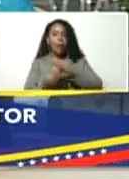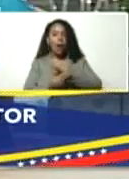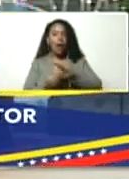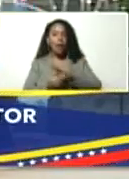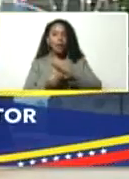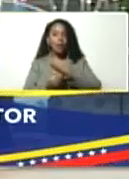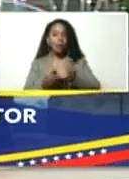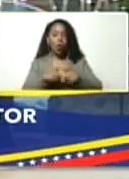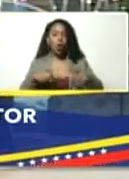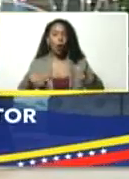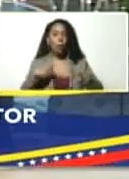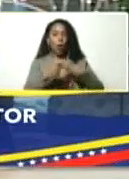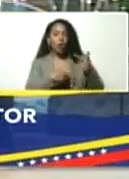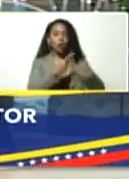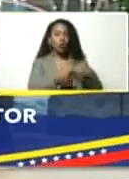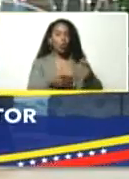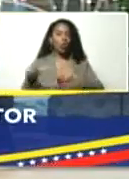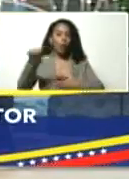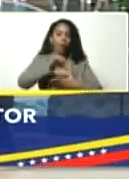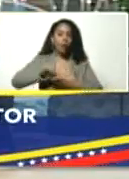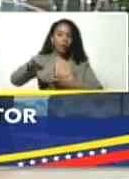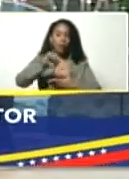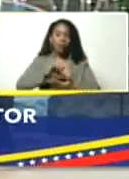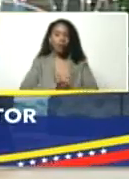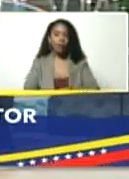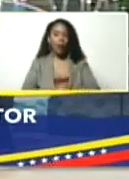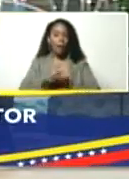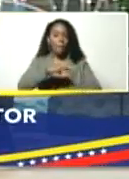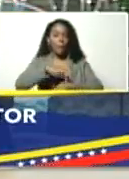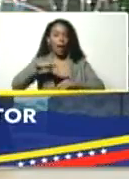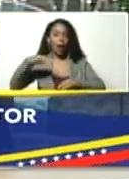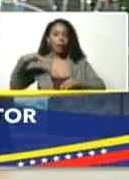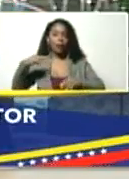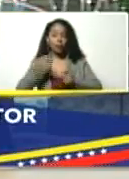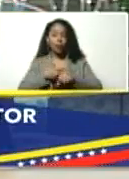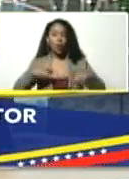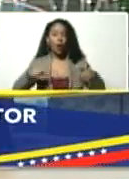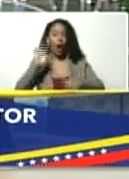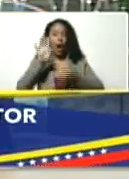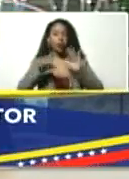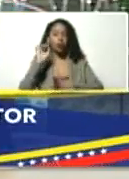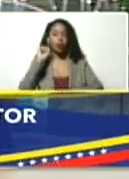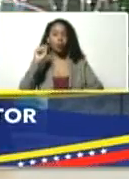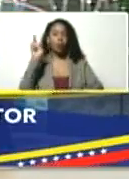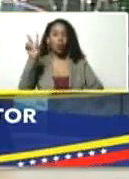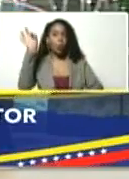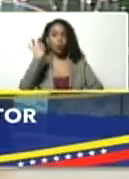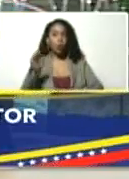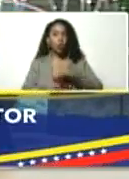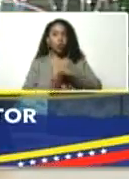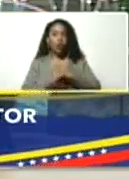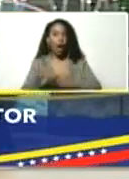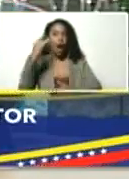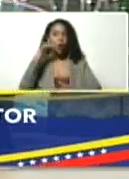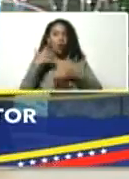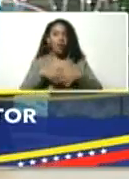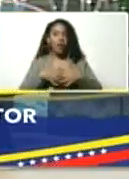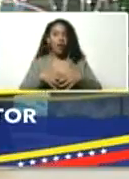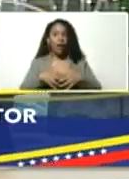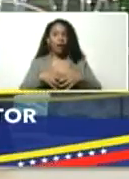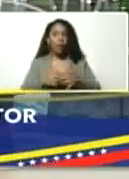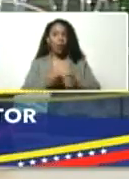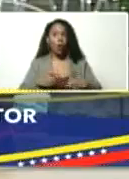grandísima en producción de aceite. En pasta, hemos crecido 14.2% y todavía hay una base industrial de